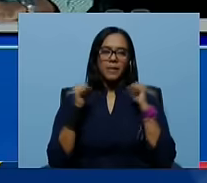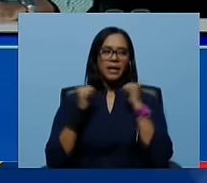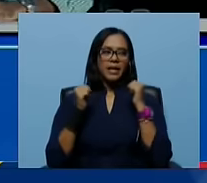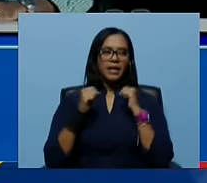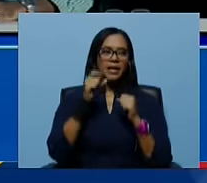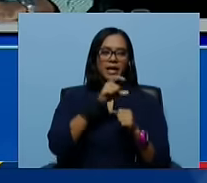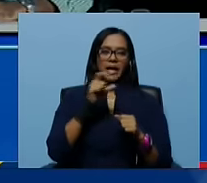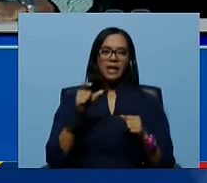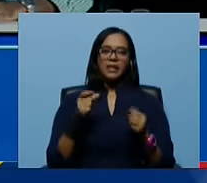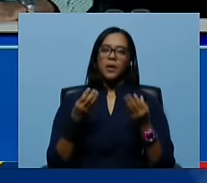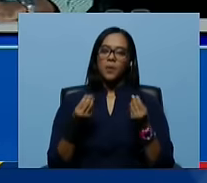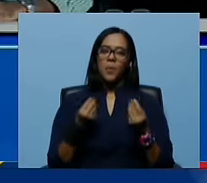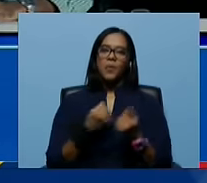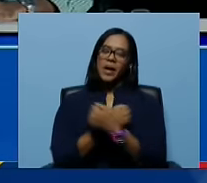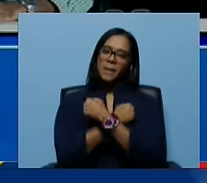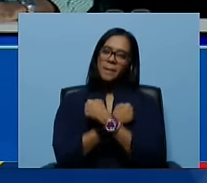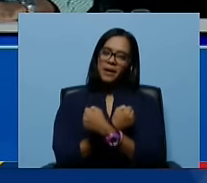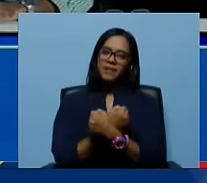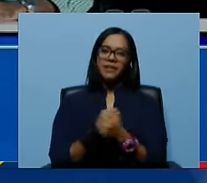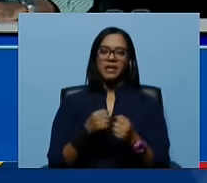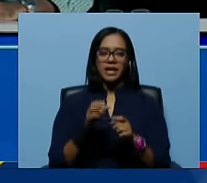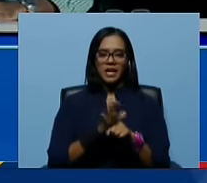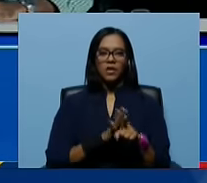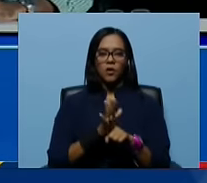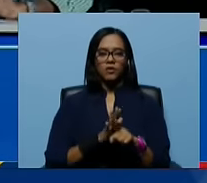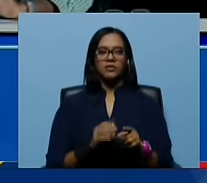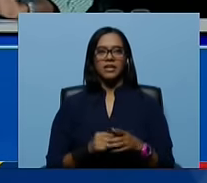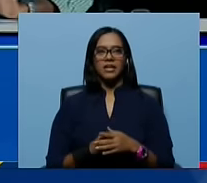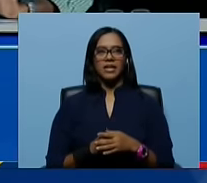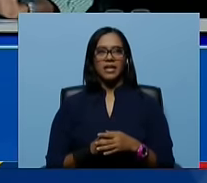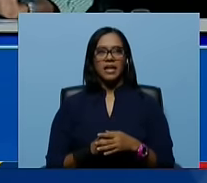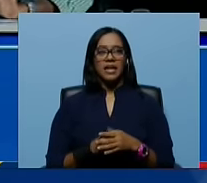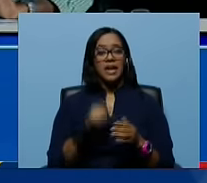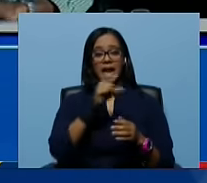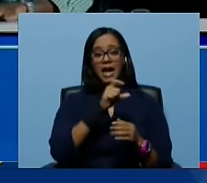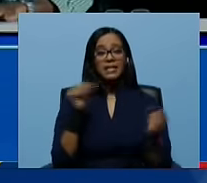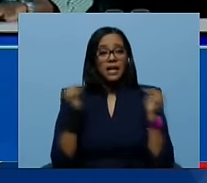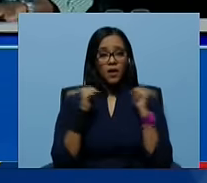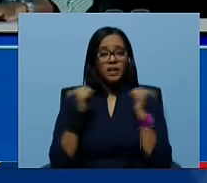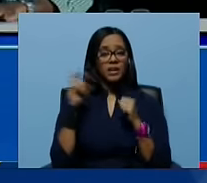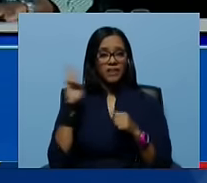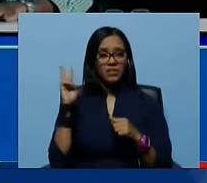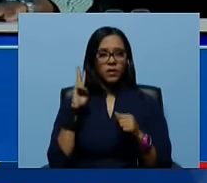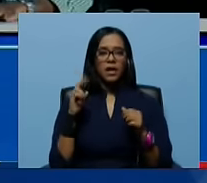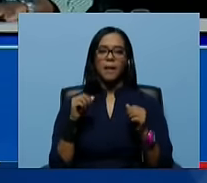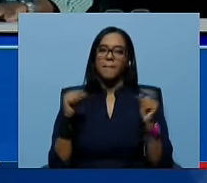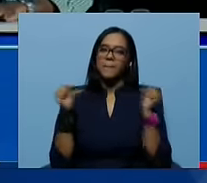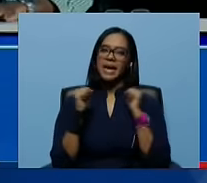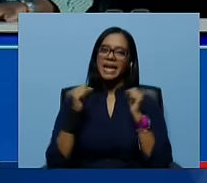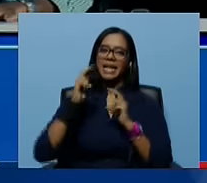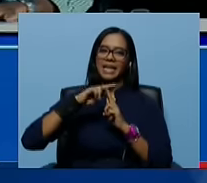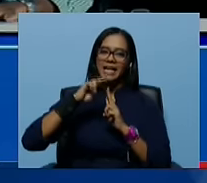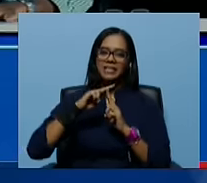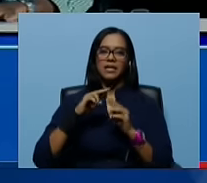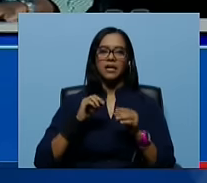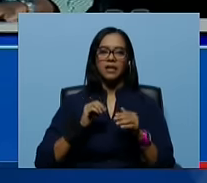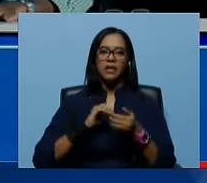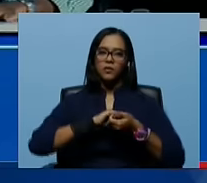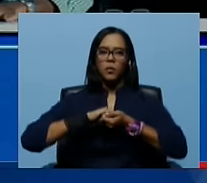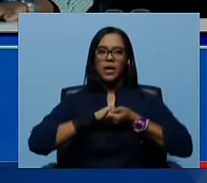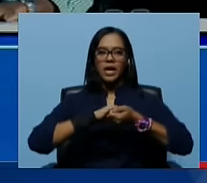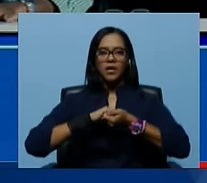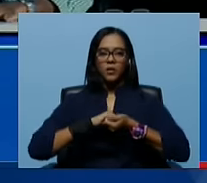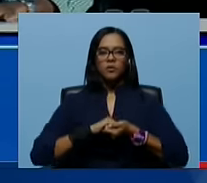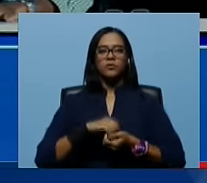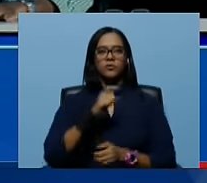gente muy amable, cariñosa y creativa. La gente de los Andes venezolanos, Mérida, Táchira, Trujillo,